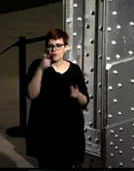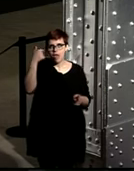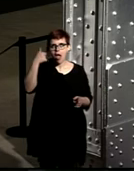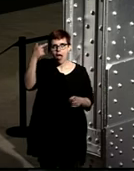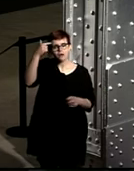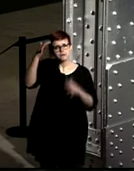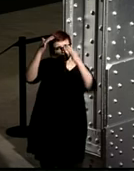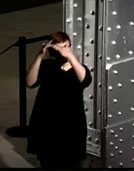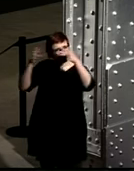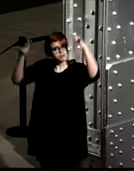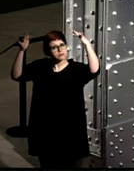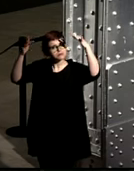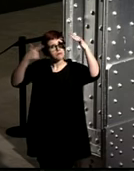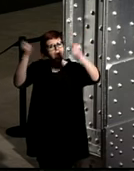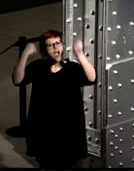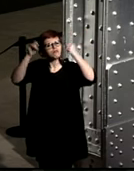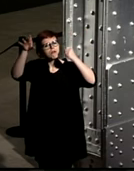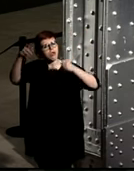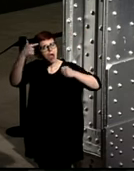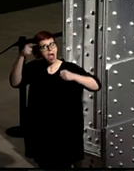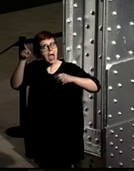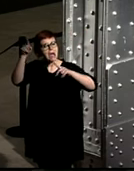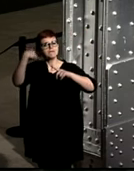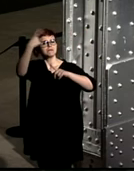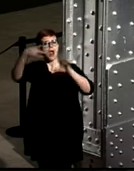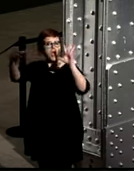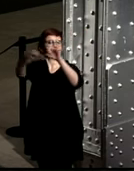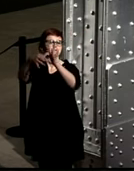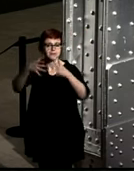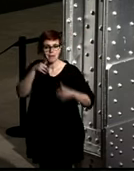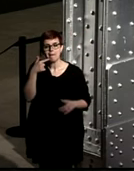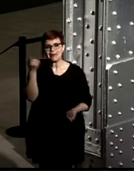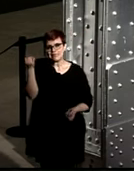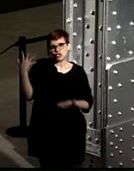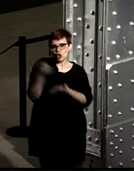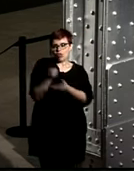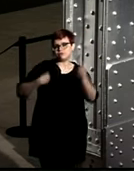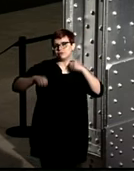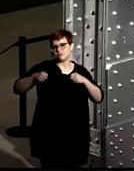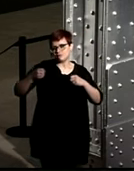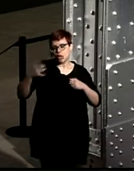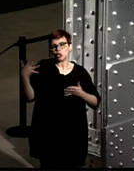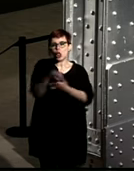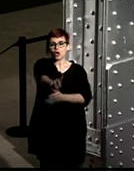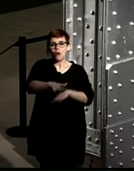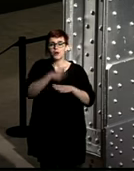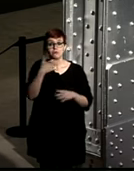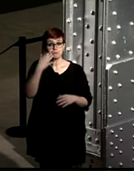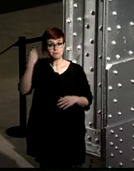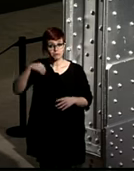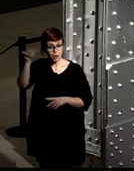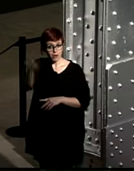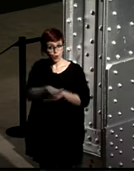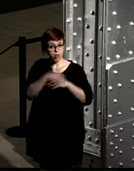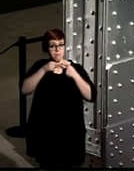caras? Sí, me gusta poner caras, no a todos los personajes, pero sí que te gusta poner. En el caso de Perdiendo el Norte,